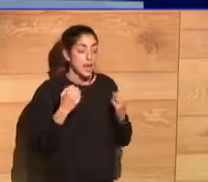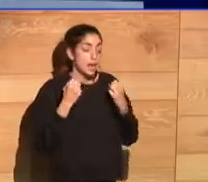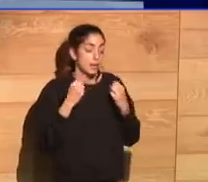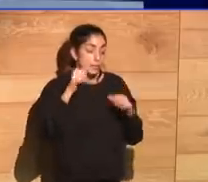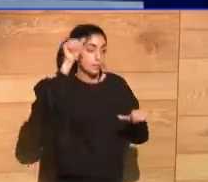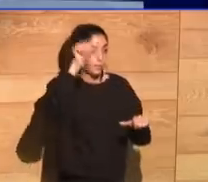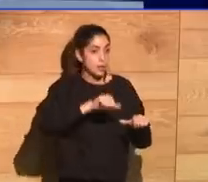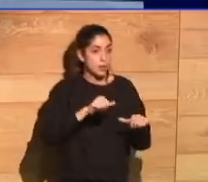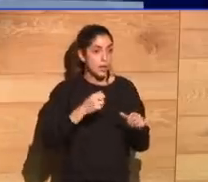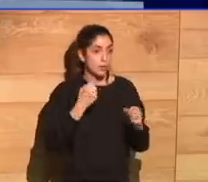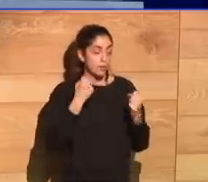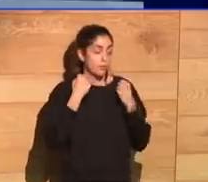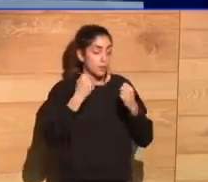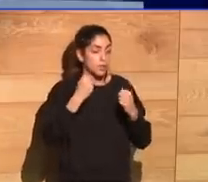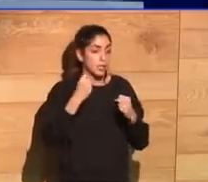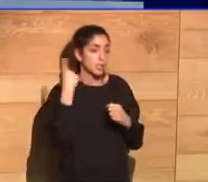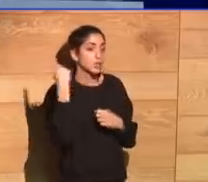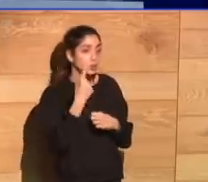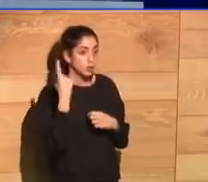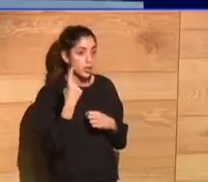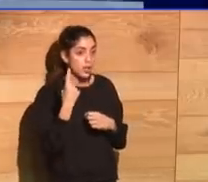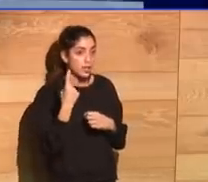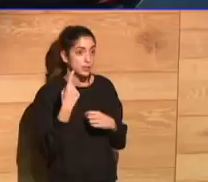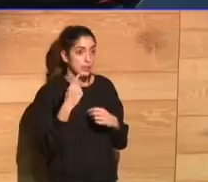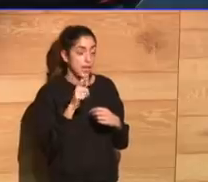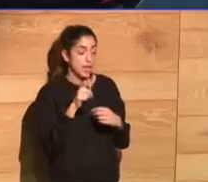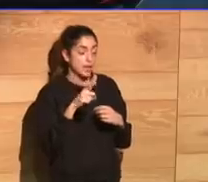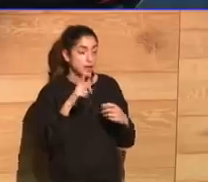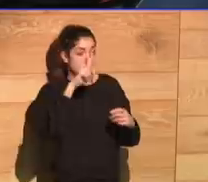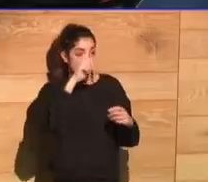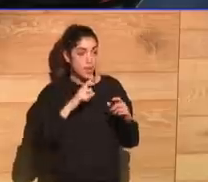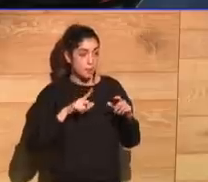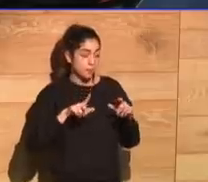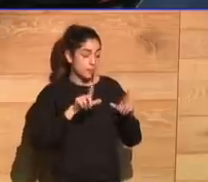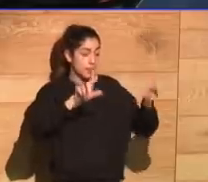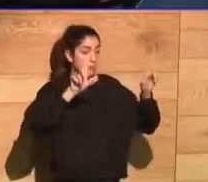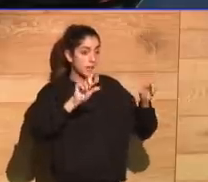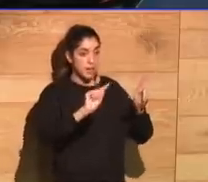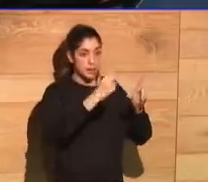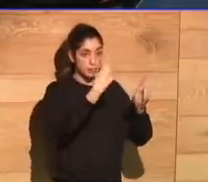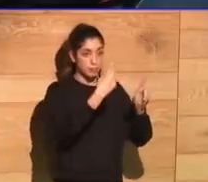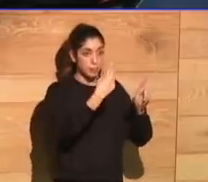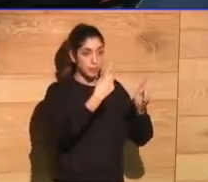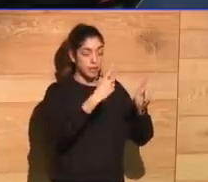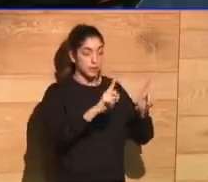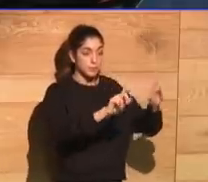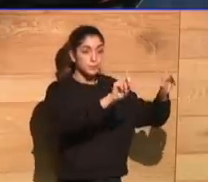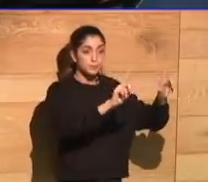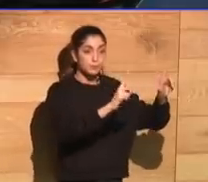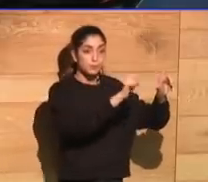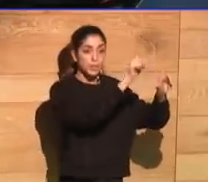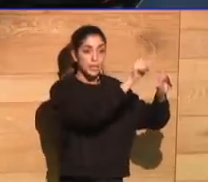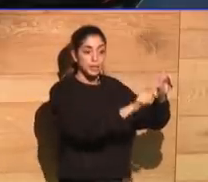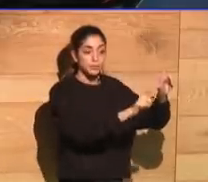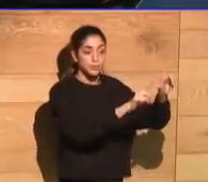es su primera aparición, que además aparece lejano. La primera vez que vemos a Reeve no es en un plano medio, es un plano muy pequeñito y salta de su plataforma de